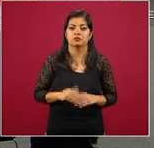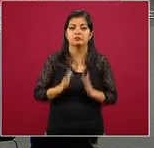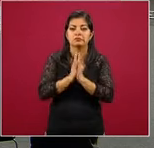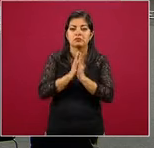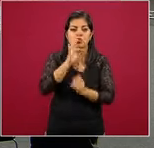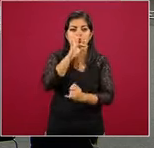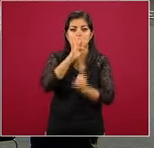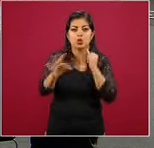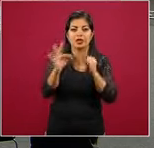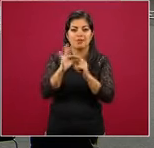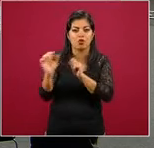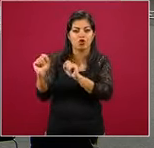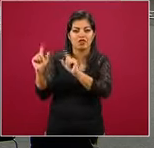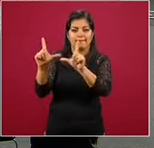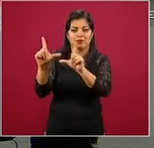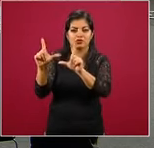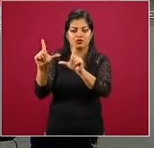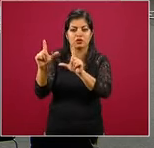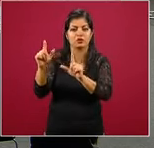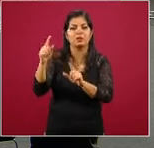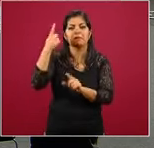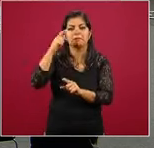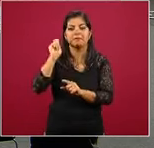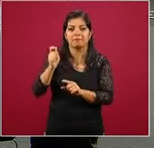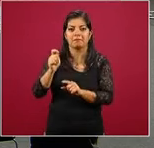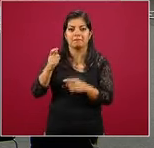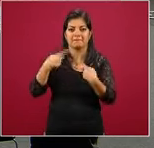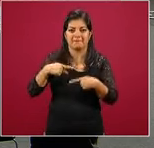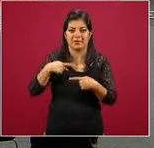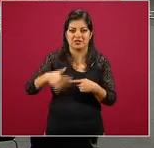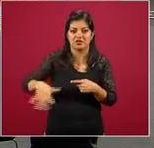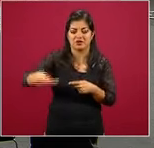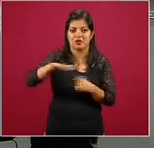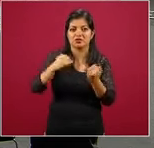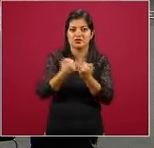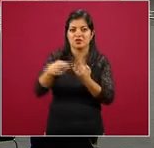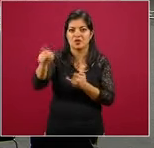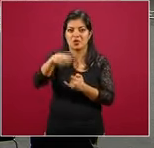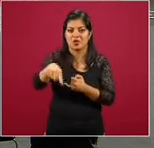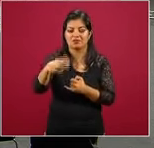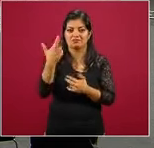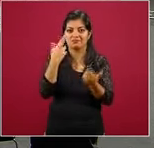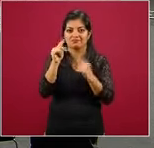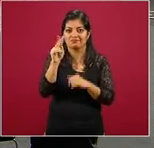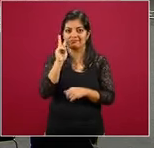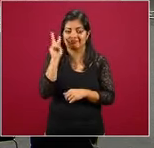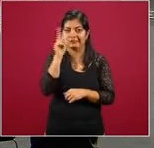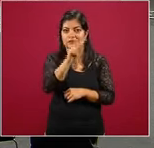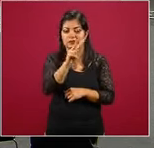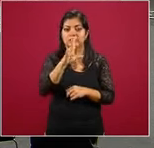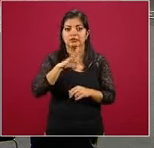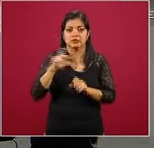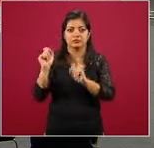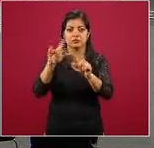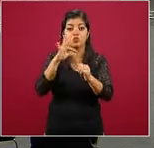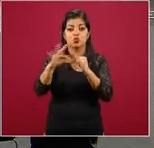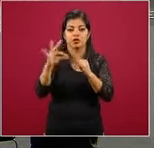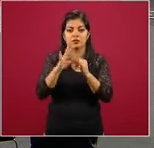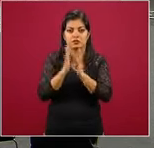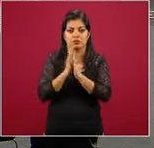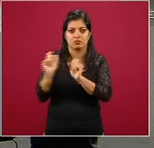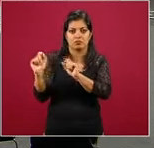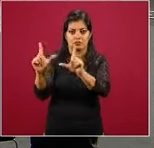última diapositiva, solo para que la audiencia y también aquí las comunicadoras y comunicadores vean de la presentación, la última